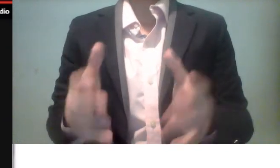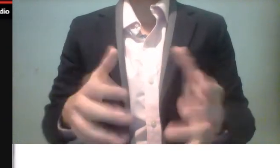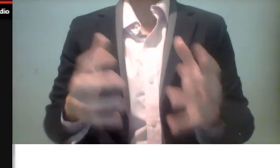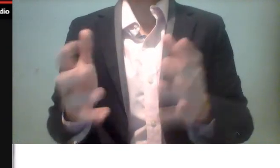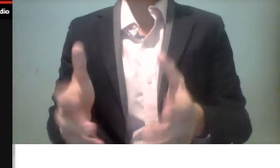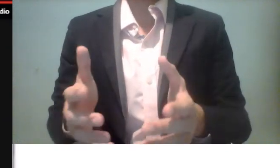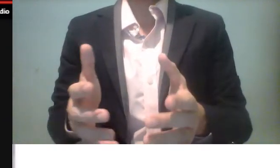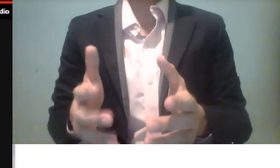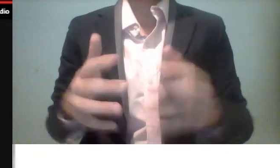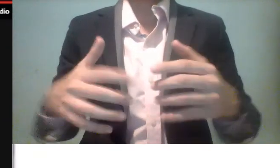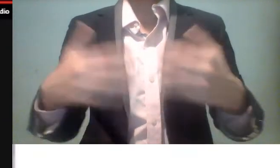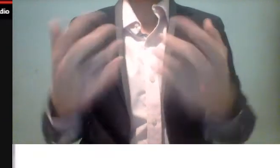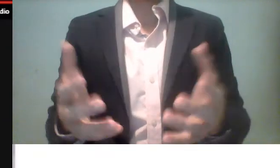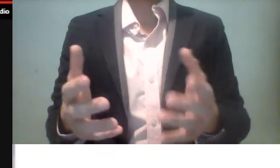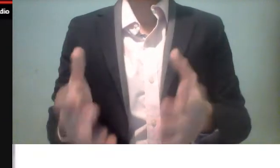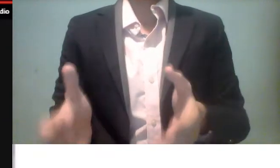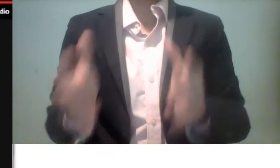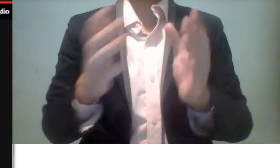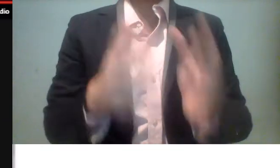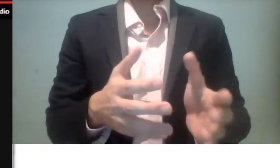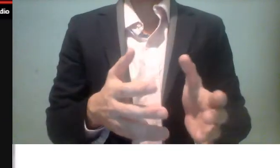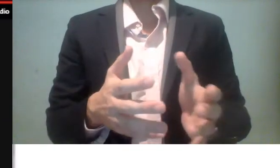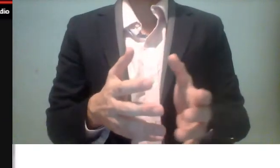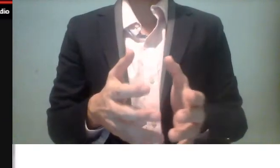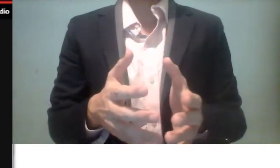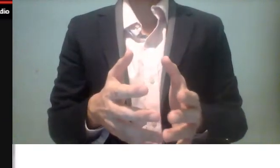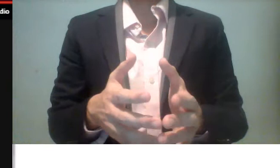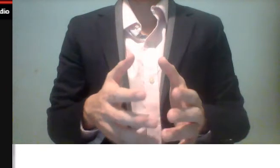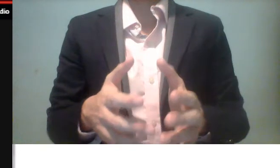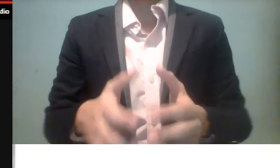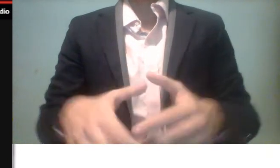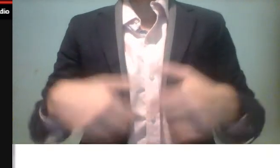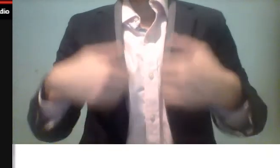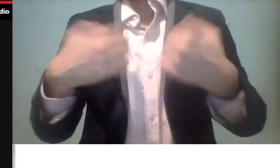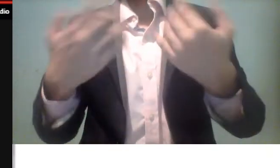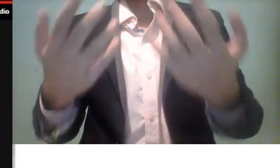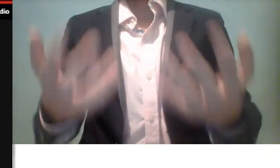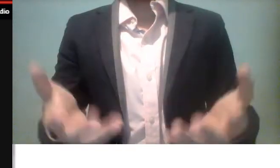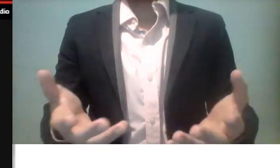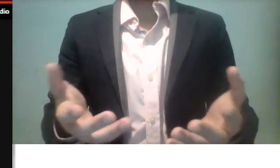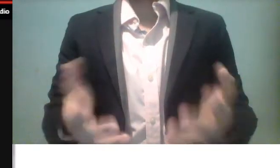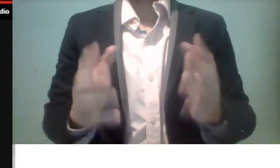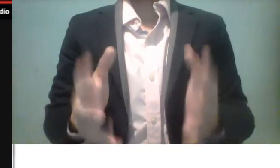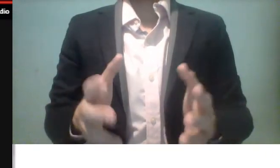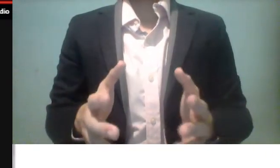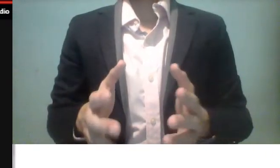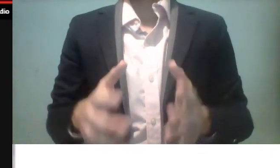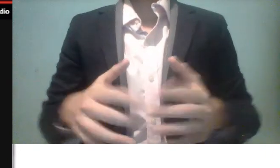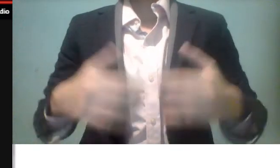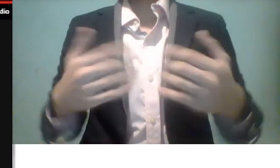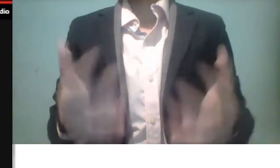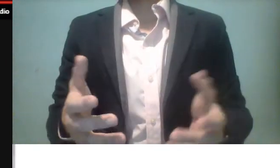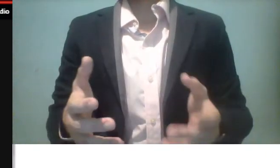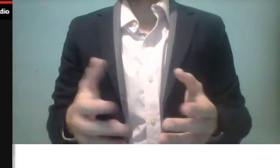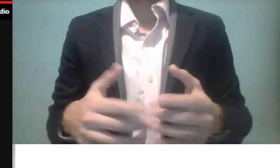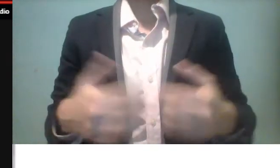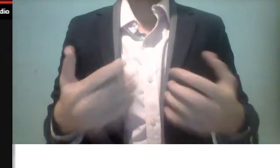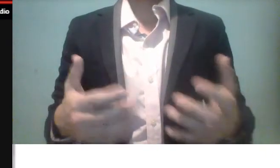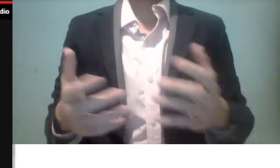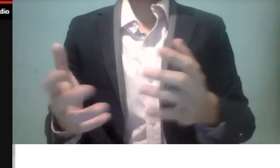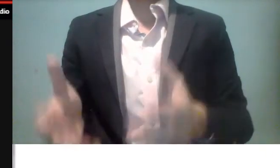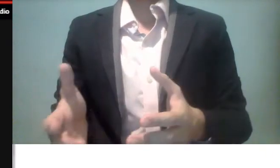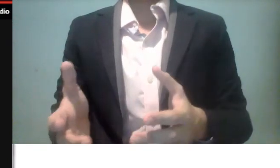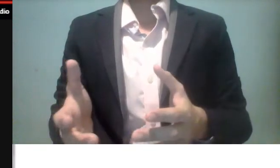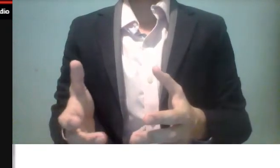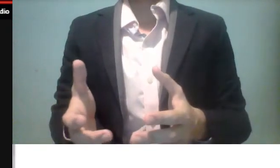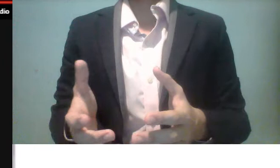administración, se cambió de partido y ahora pues esta persona se está haciendo investigada. Esperemos, esperemos y si Miguel Ángel Mancera sale